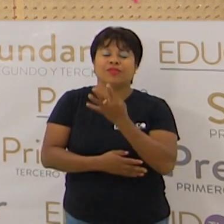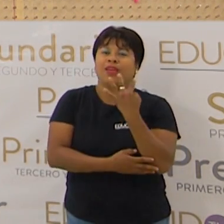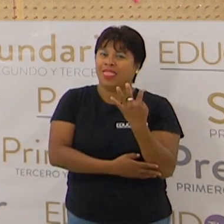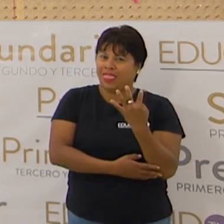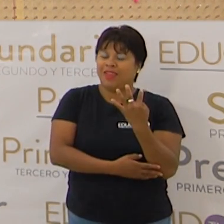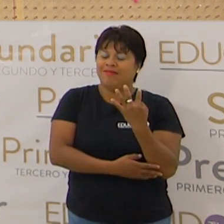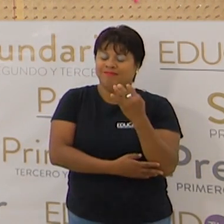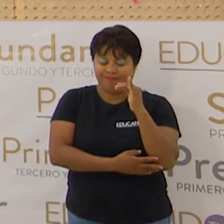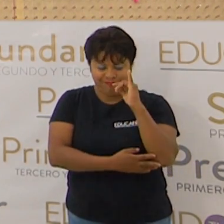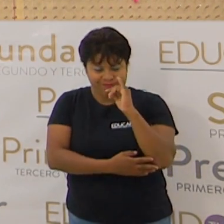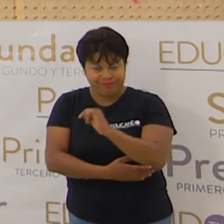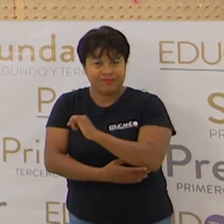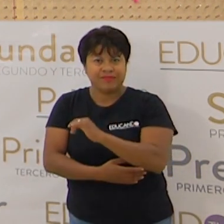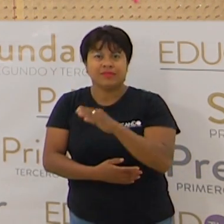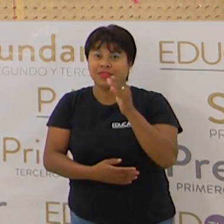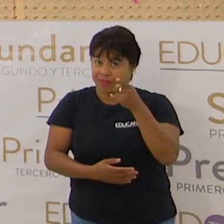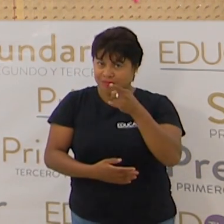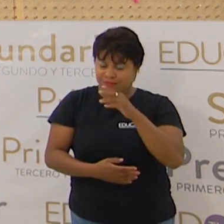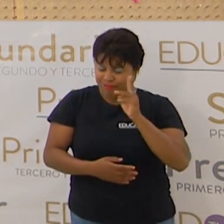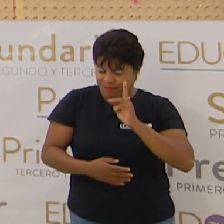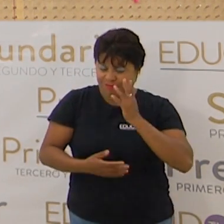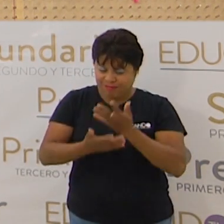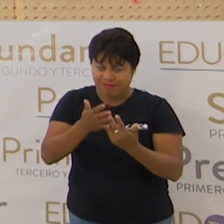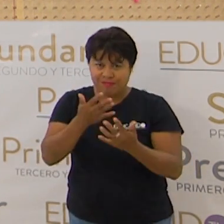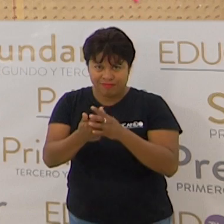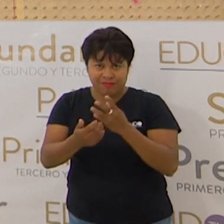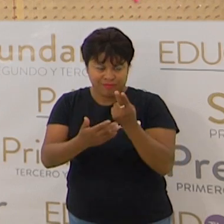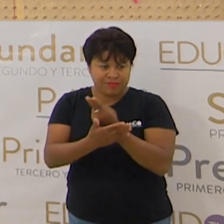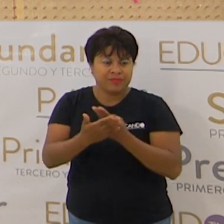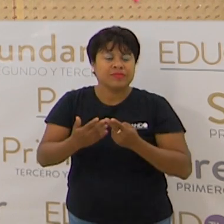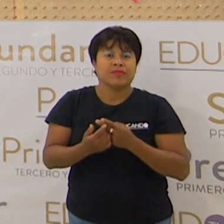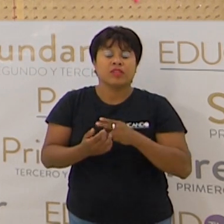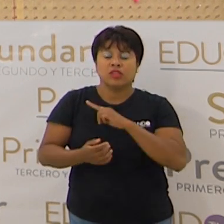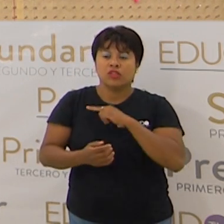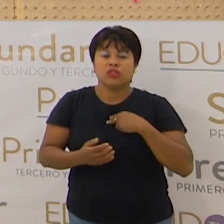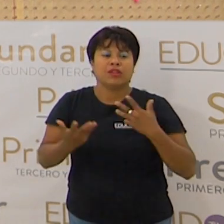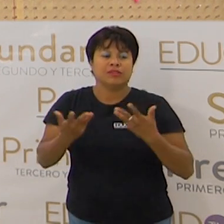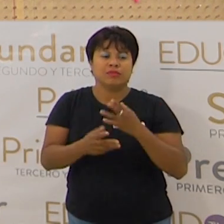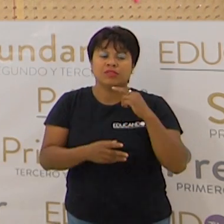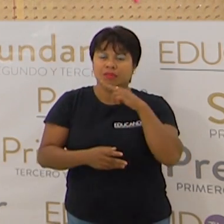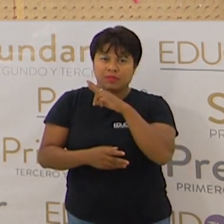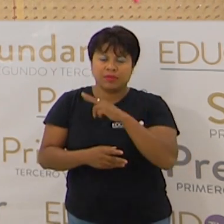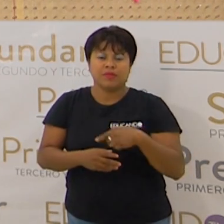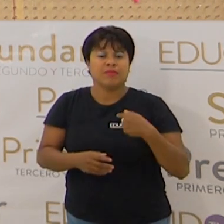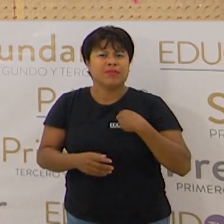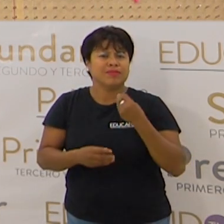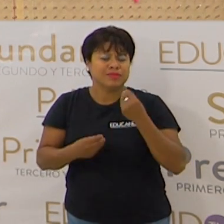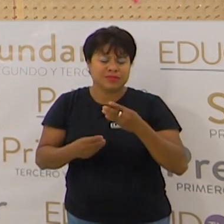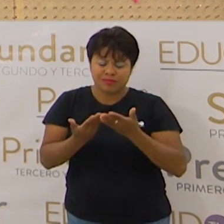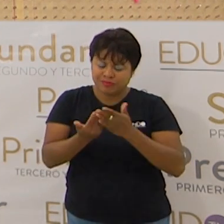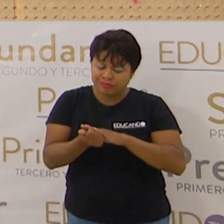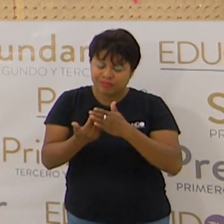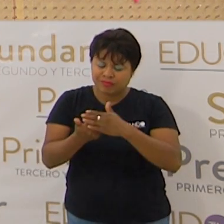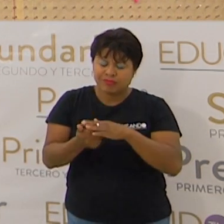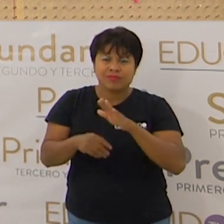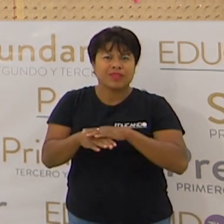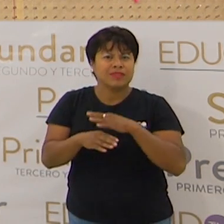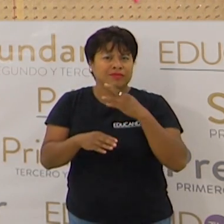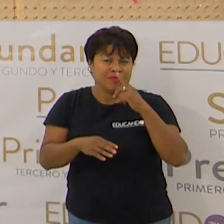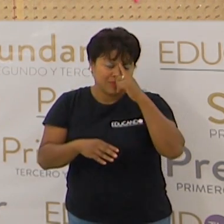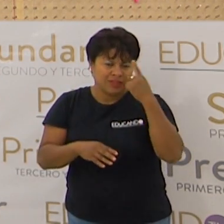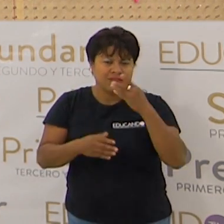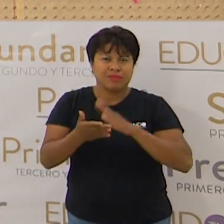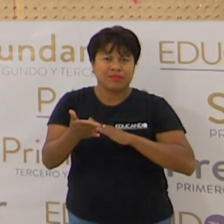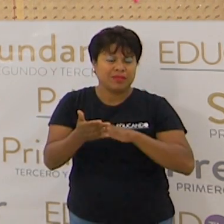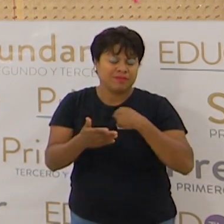4, ¿verdad? ¿Te parece si los trazamos? Bien, lo hacemos de una manera rápida. A mí me gusta mucho doblar el papel, ¿por qué? No sé,